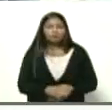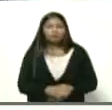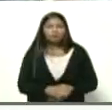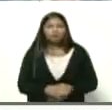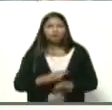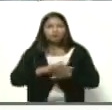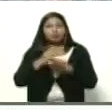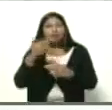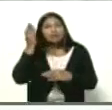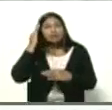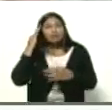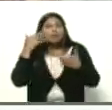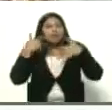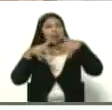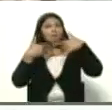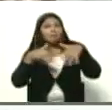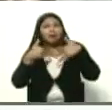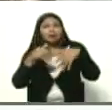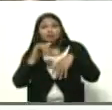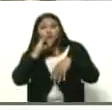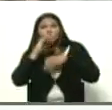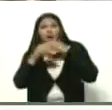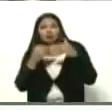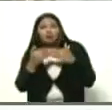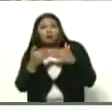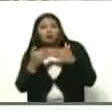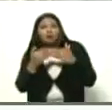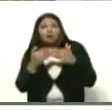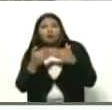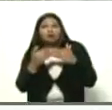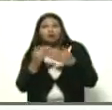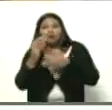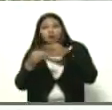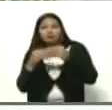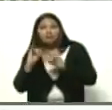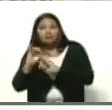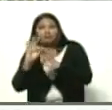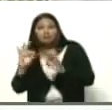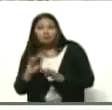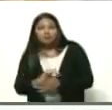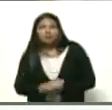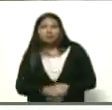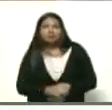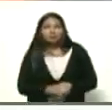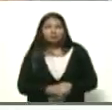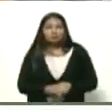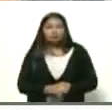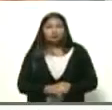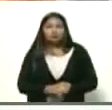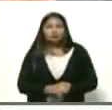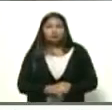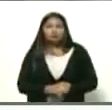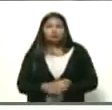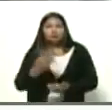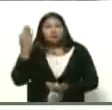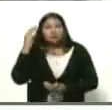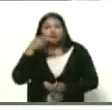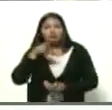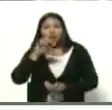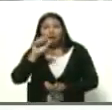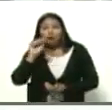porque ya se sabía de la marcha, ¿no? Que estaba anunciada la marcha de la derecha que venía de... Parque General San Francisco Miranda. De Chuao, y